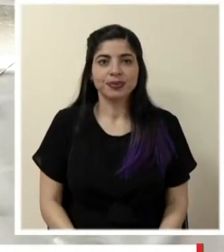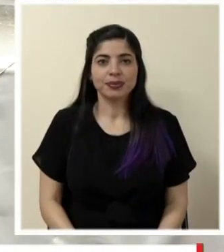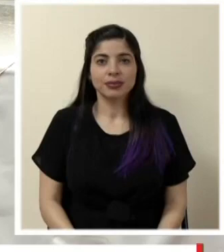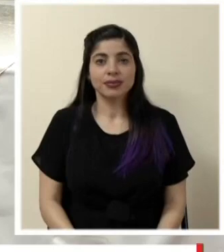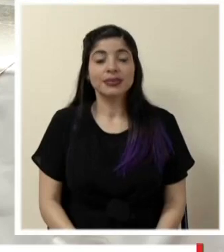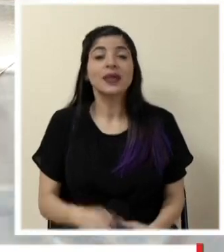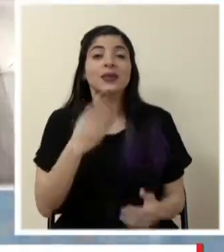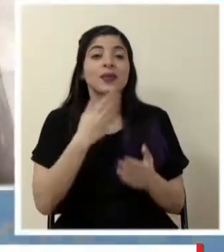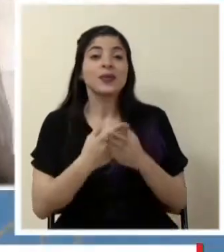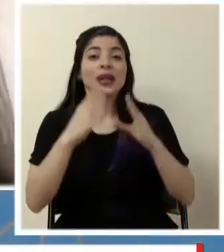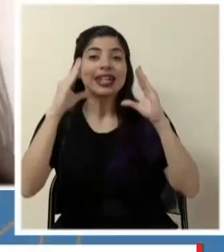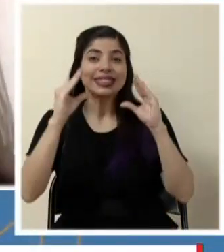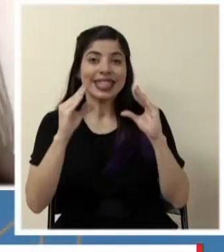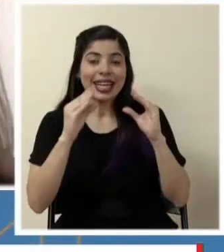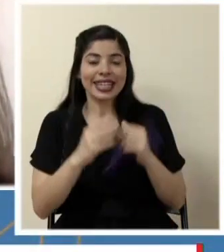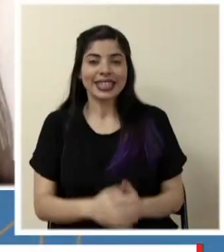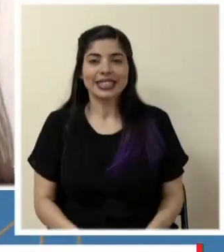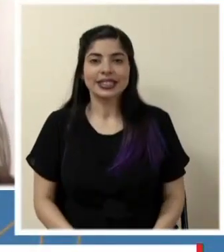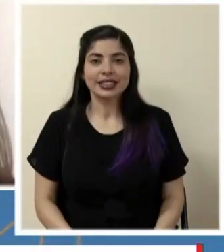Listo, muy buenas tardes.